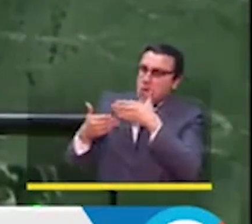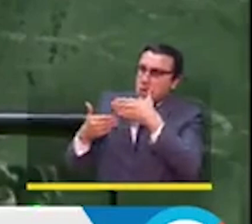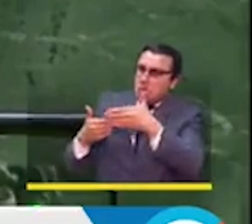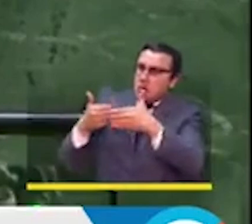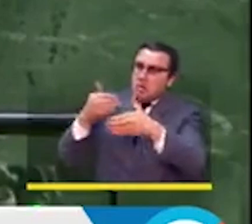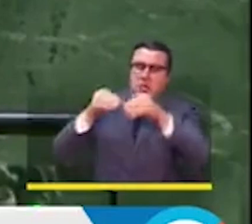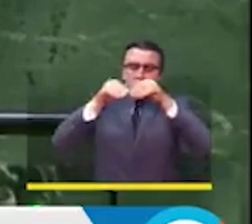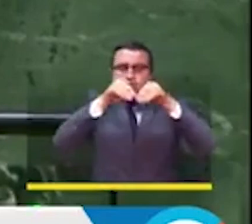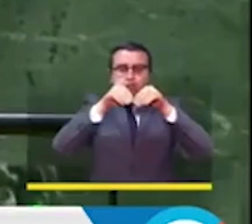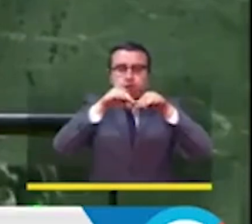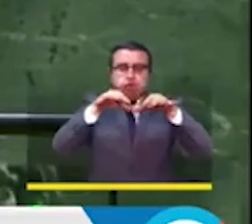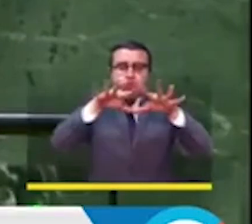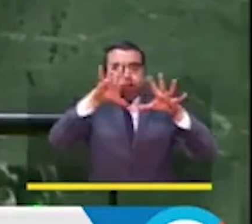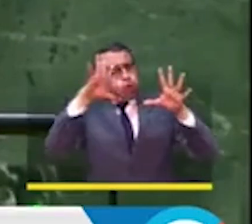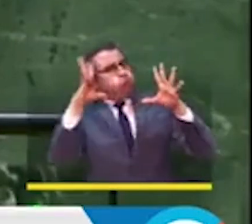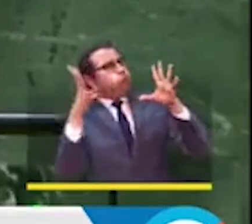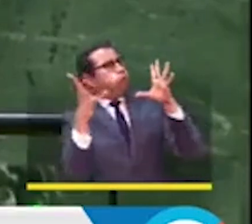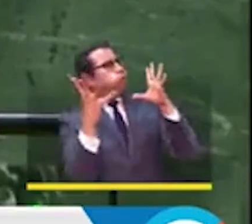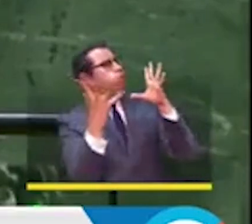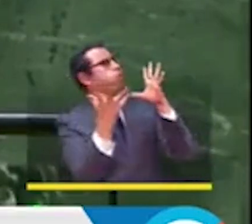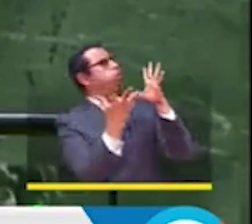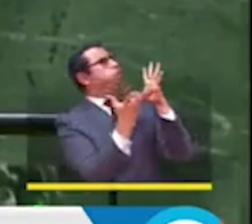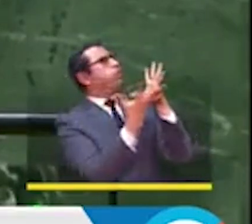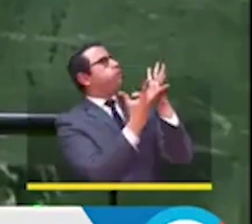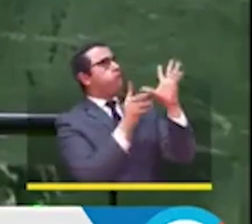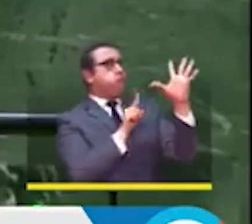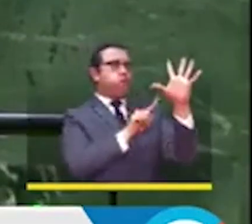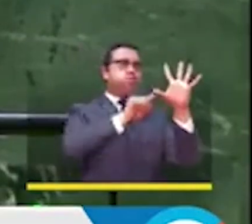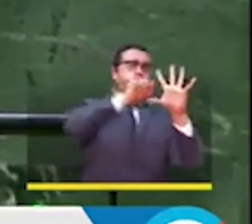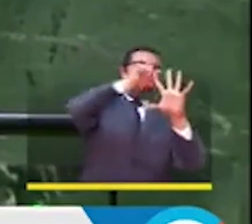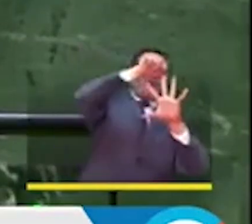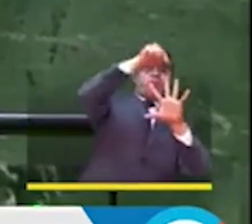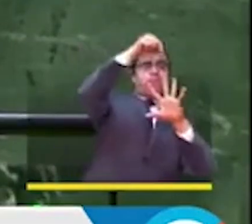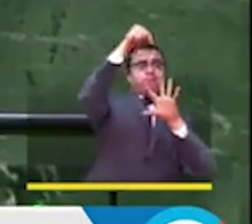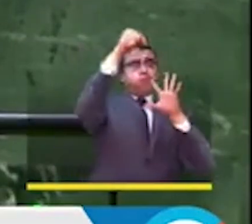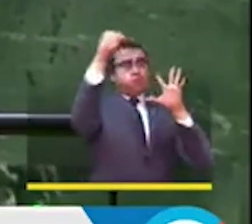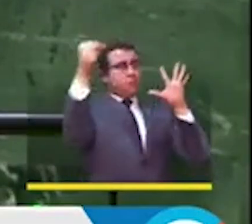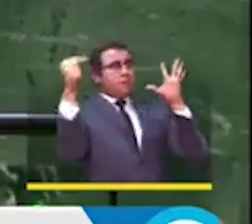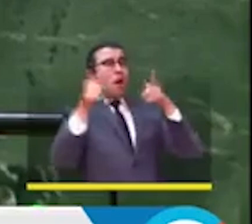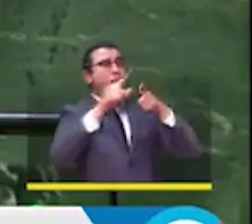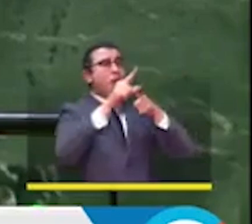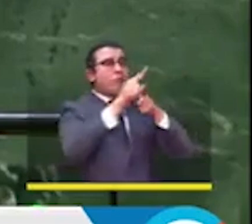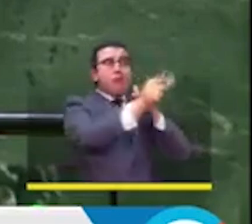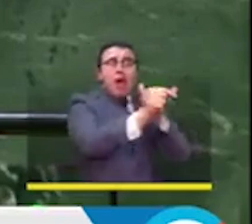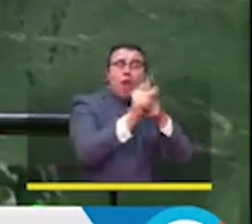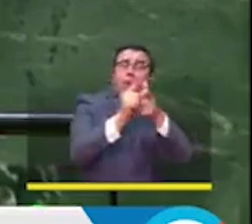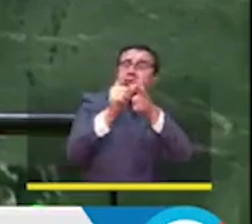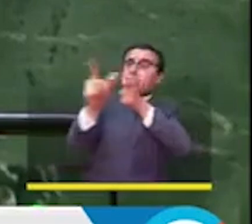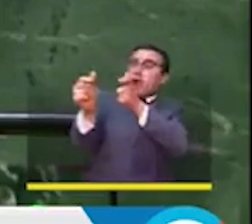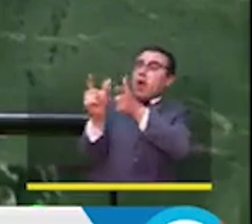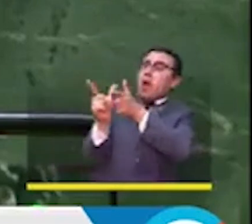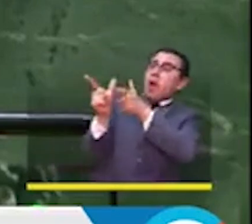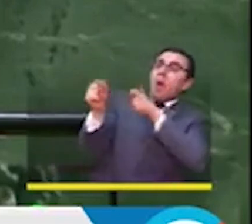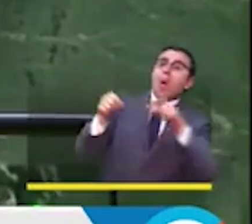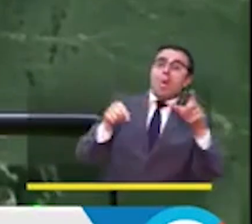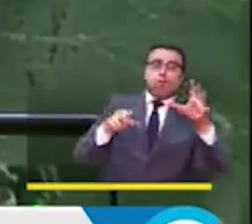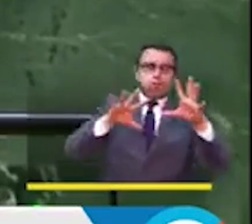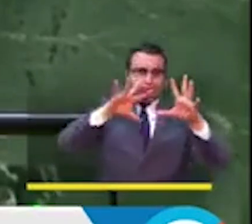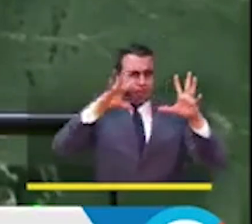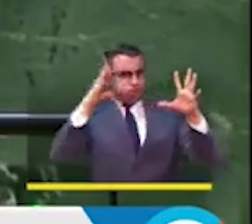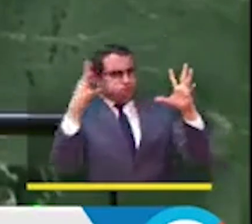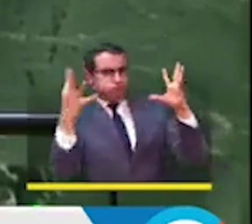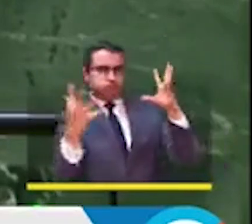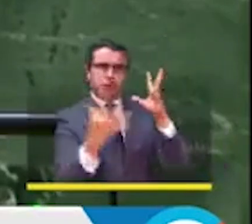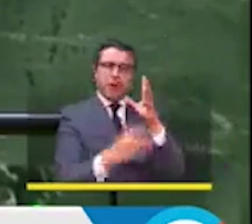rincones más alejados del planeta, desde los últimos lugares una marcha silenciosa de